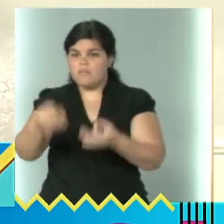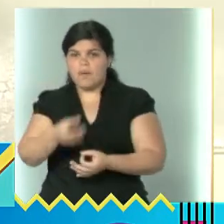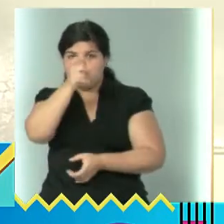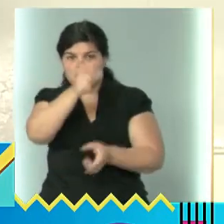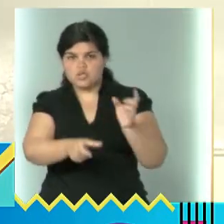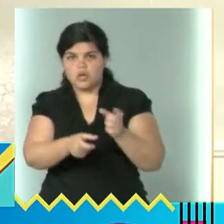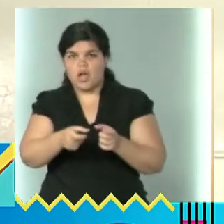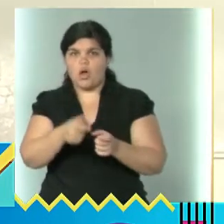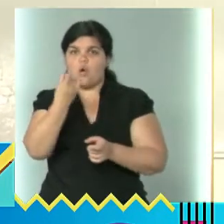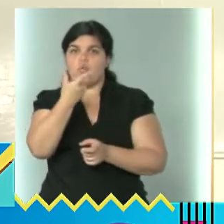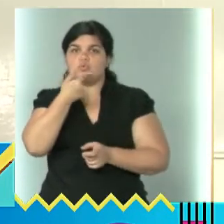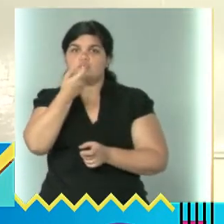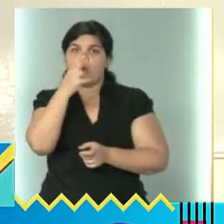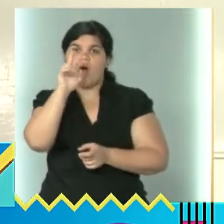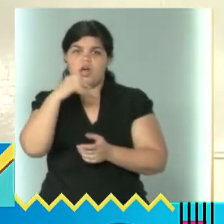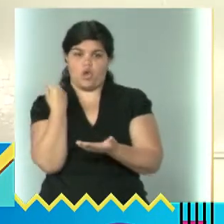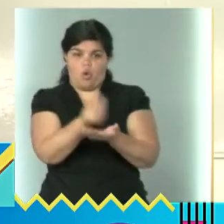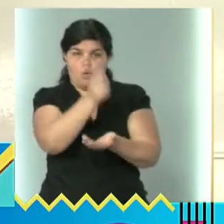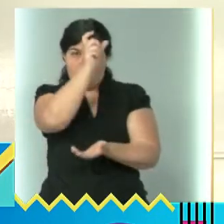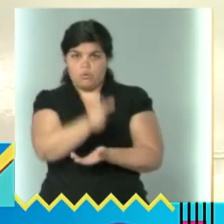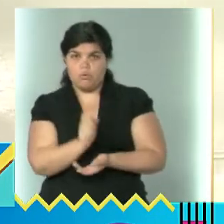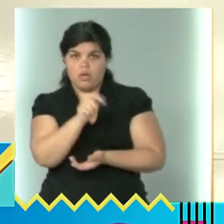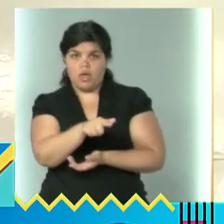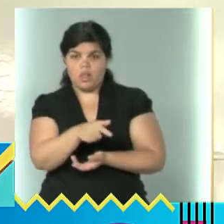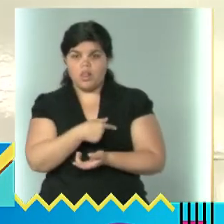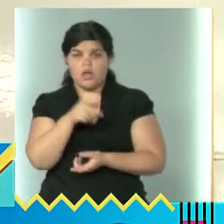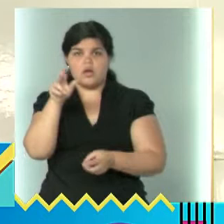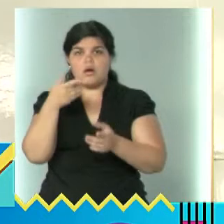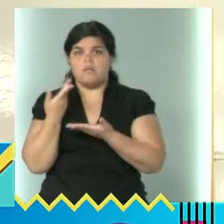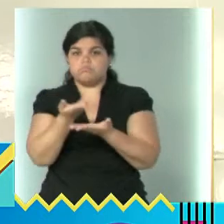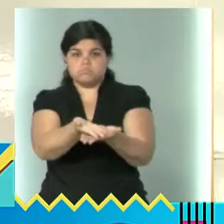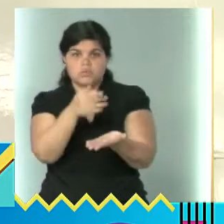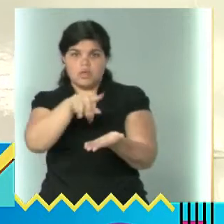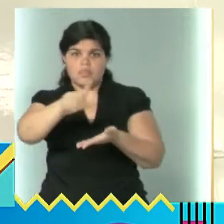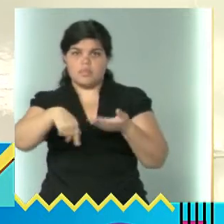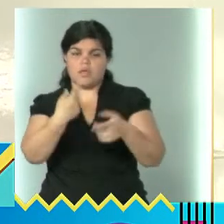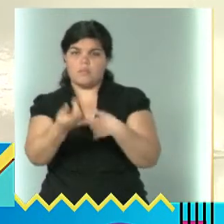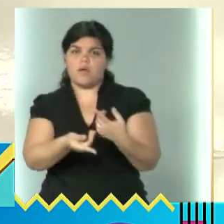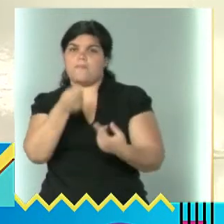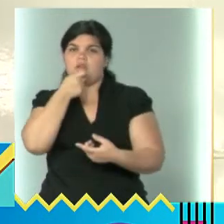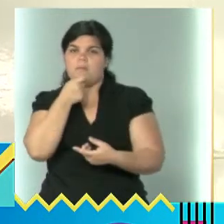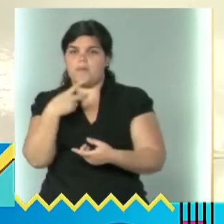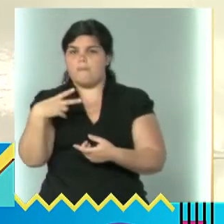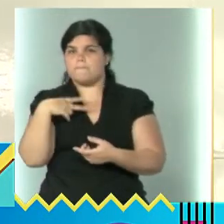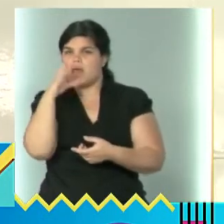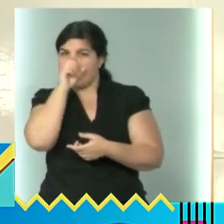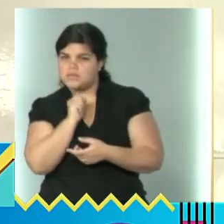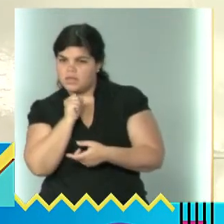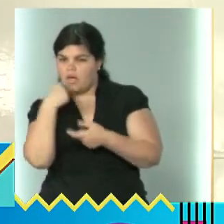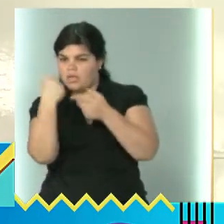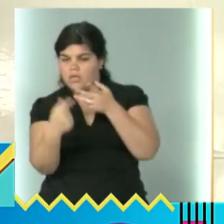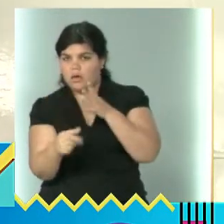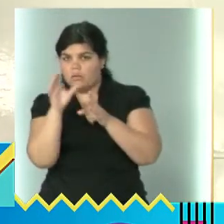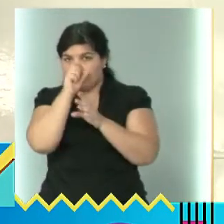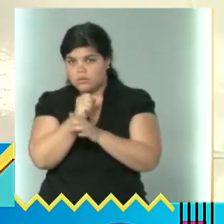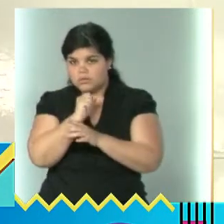que generalmente no... Uno, es lo más difícil de encontrar cuando entra una red social, capaz la política de privacidad, y eso es lo que está más oculto. Y después, ¿dónde